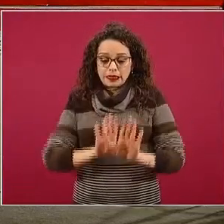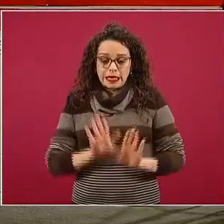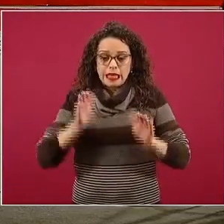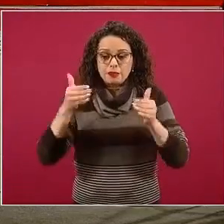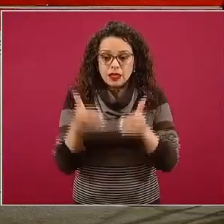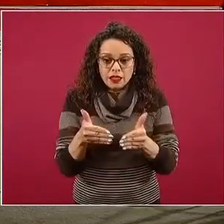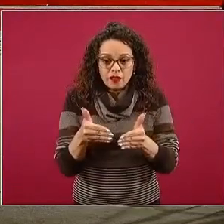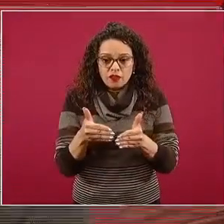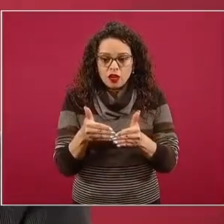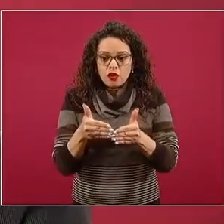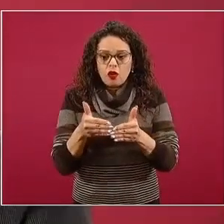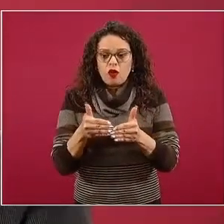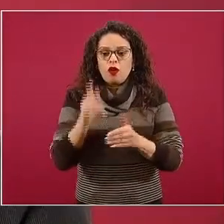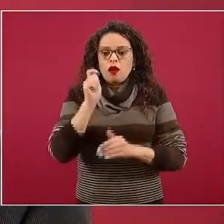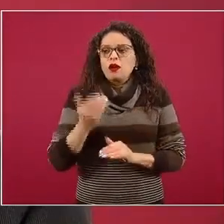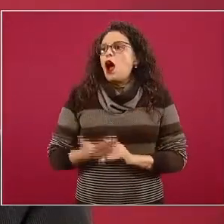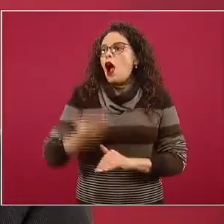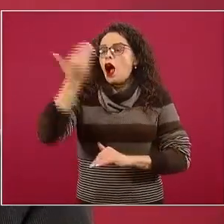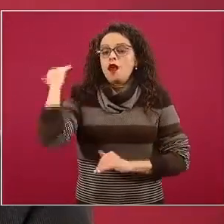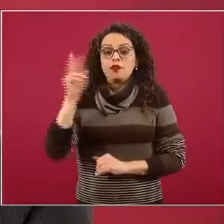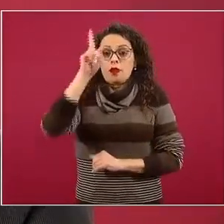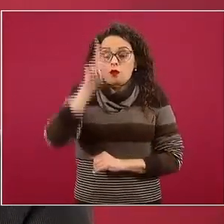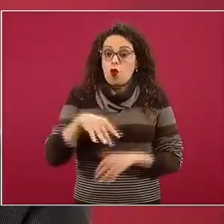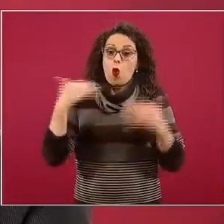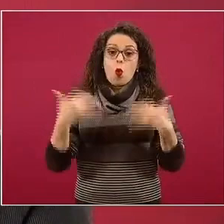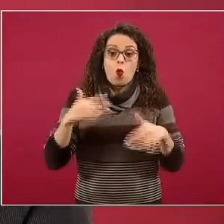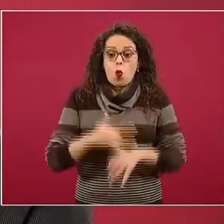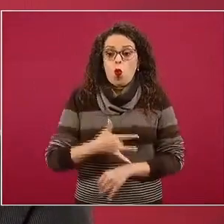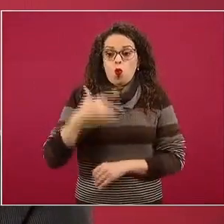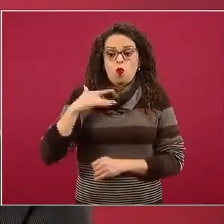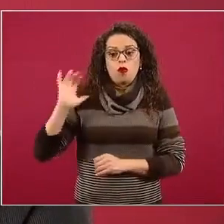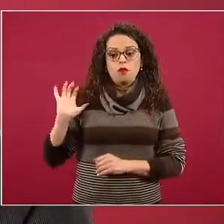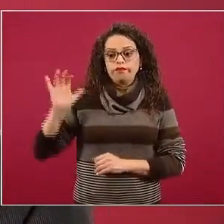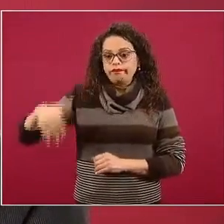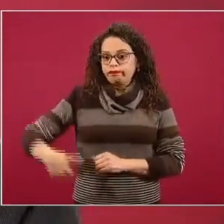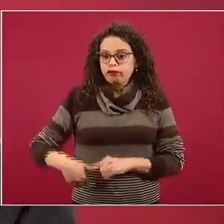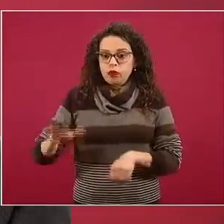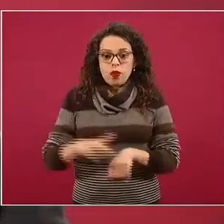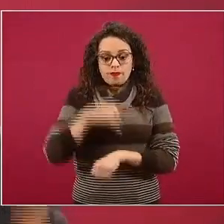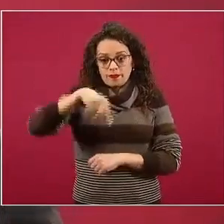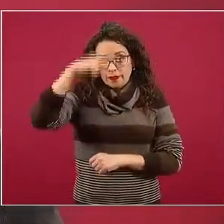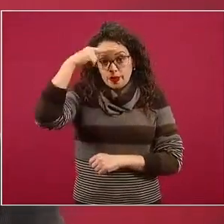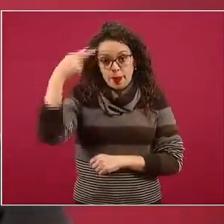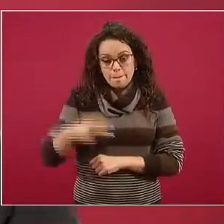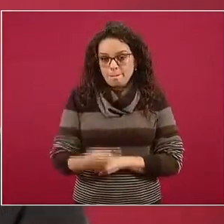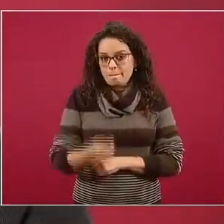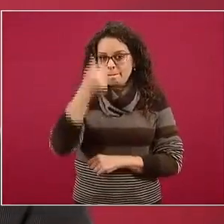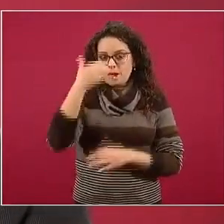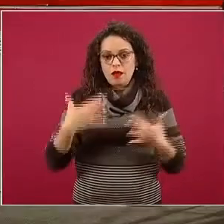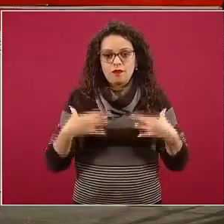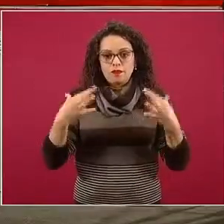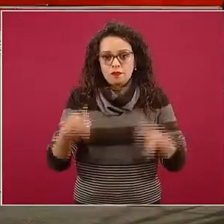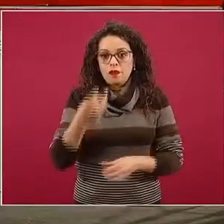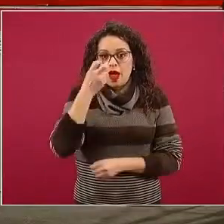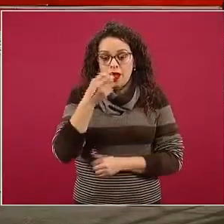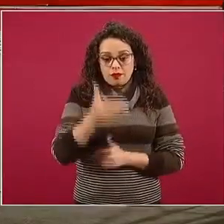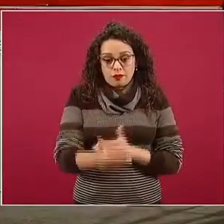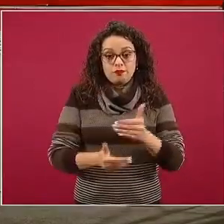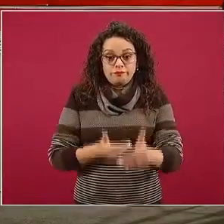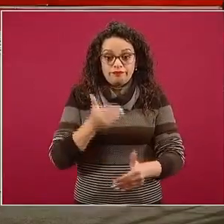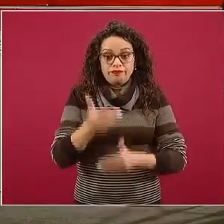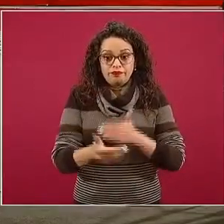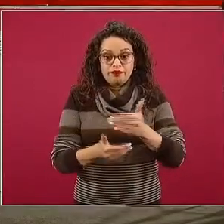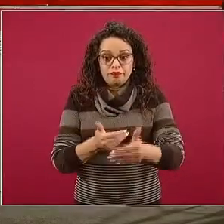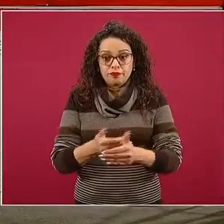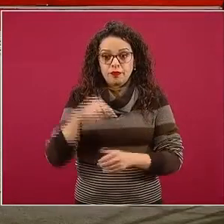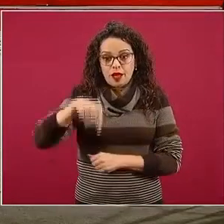su momento fue motivo de gran orgullo, insisto, porque México fue de los países pioneros en dar estos avances. Por cierto, que aquí